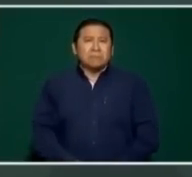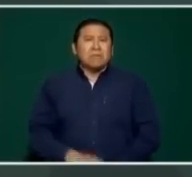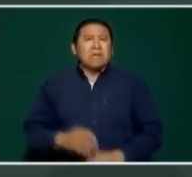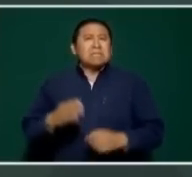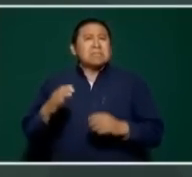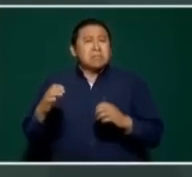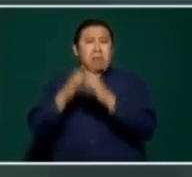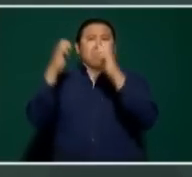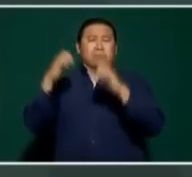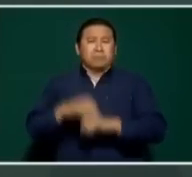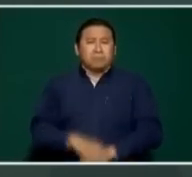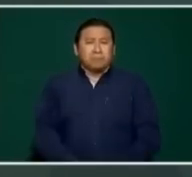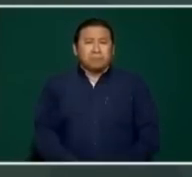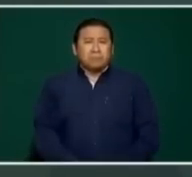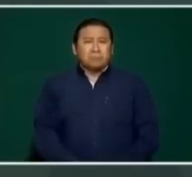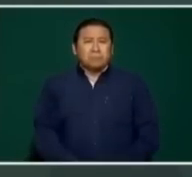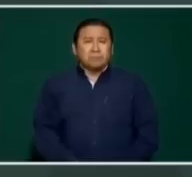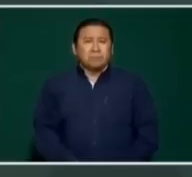emergencias,